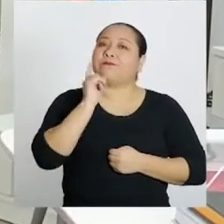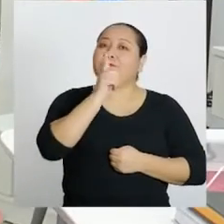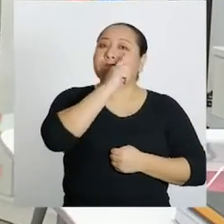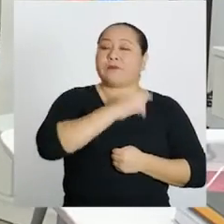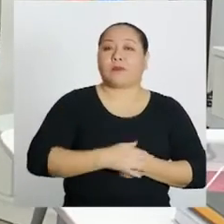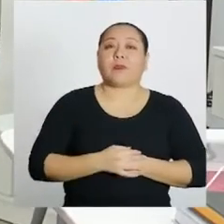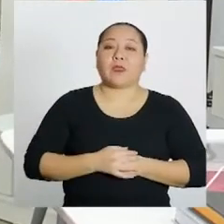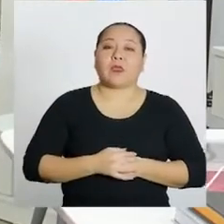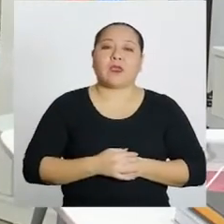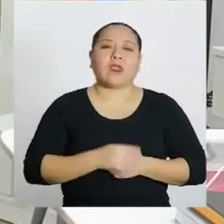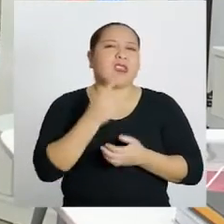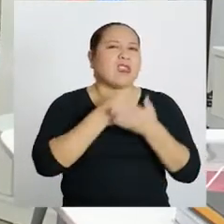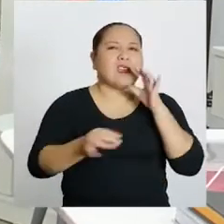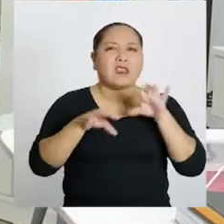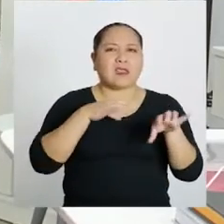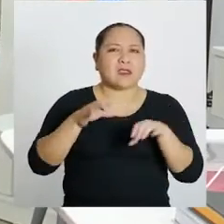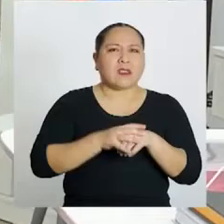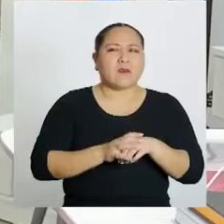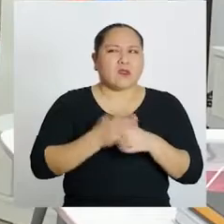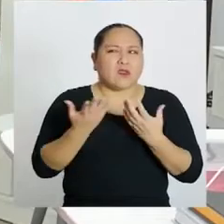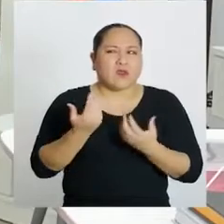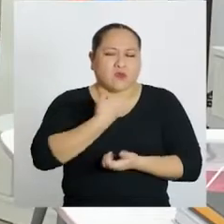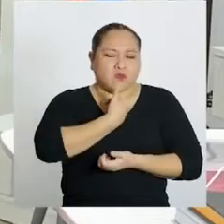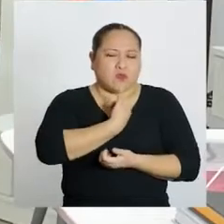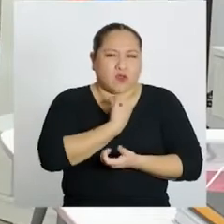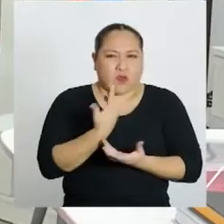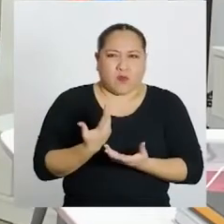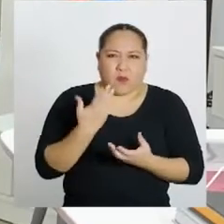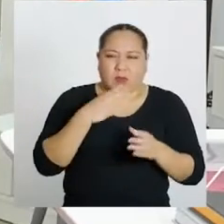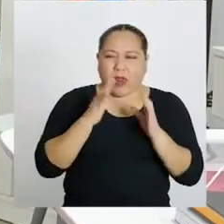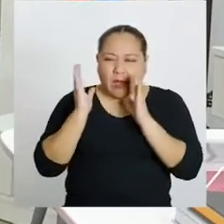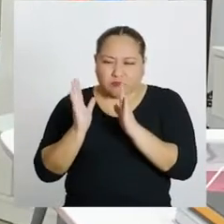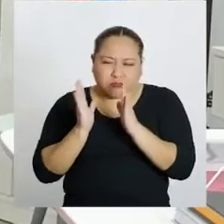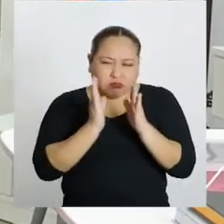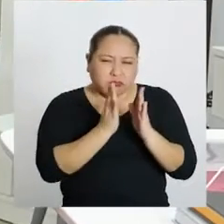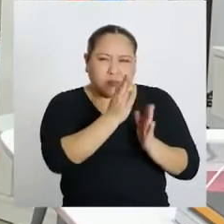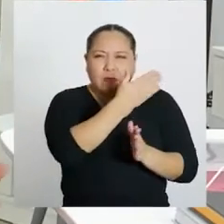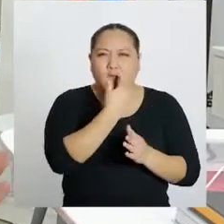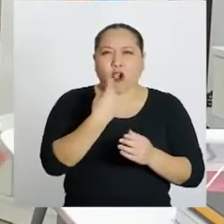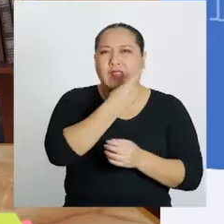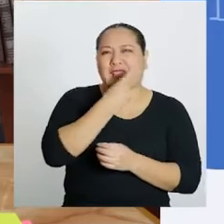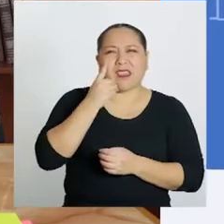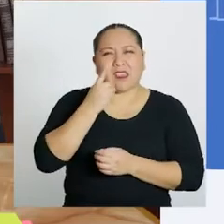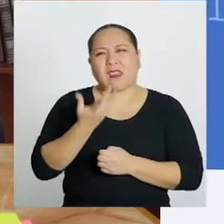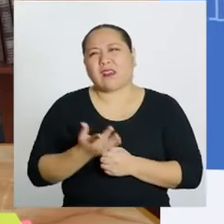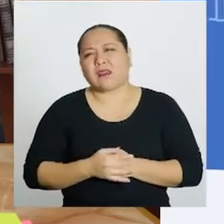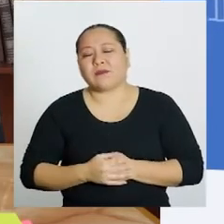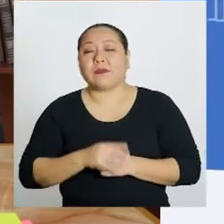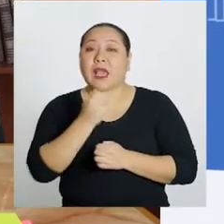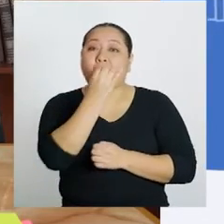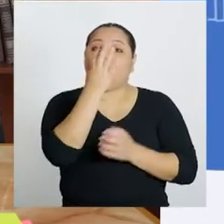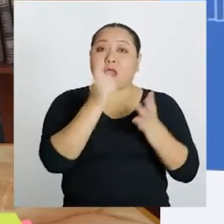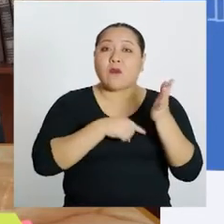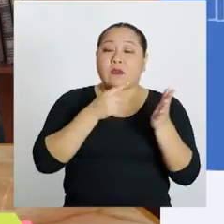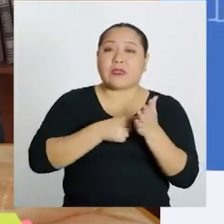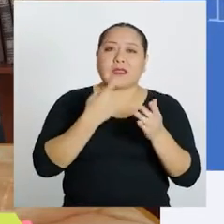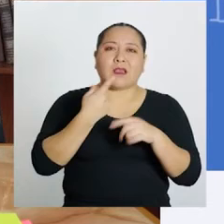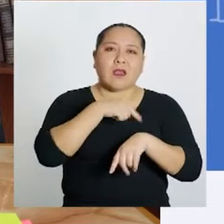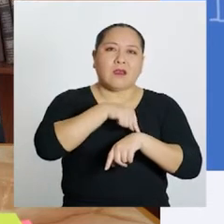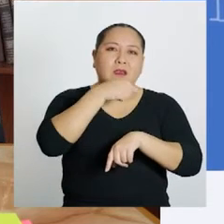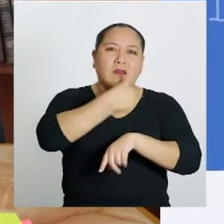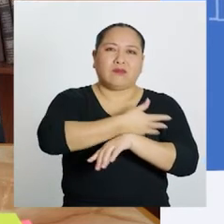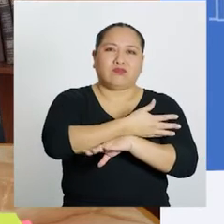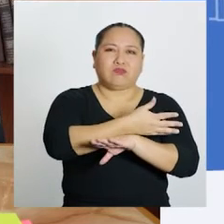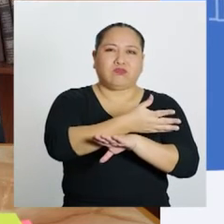tanto, ¿qué podemos hacer por nuestra cuenta para ayudar a organizar mejor nuestra dieta? A veces pasa el tiempo